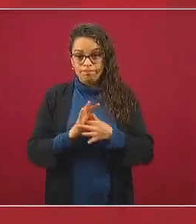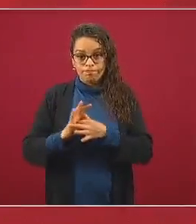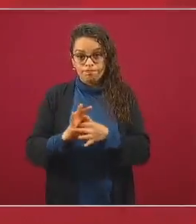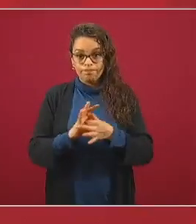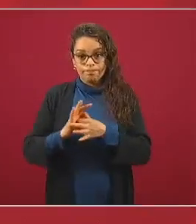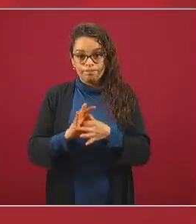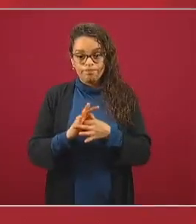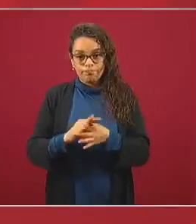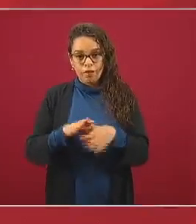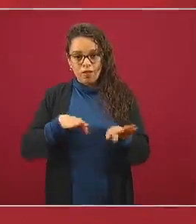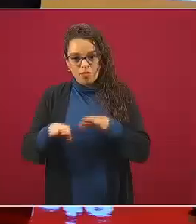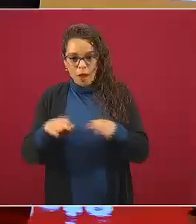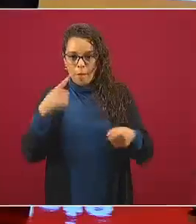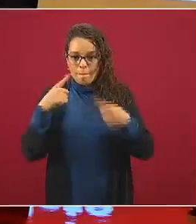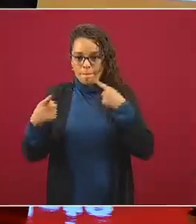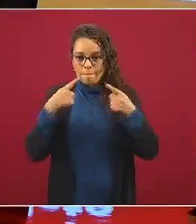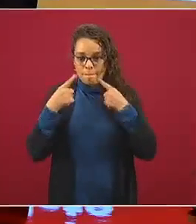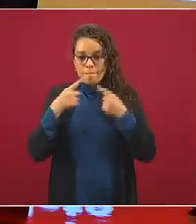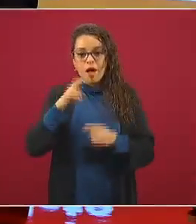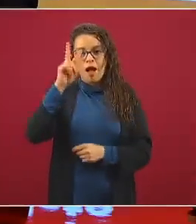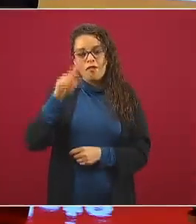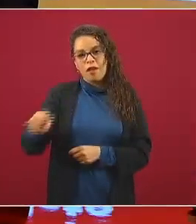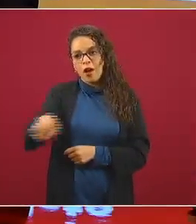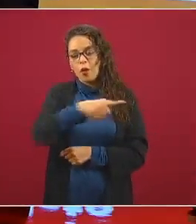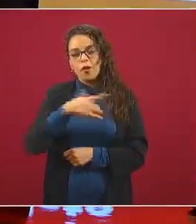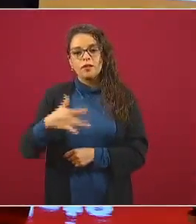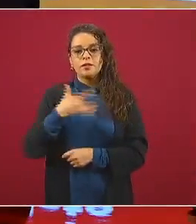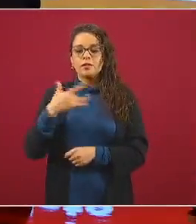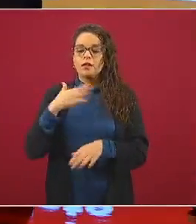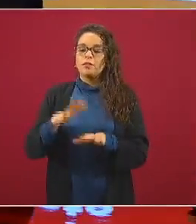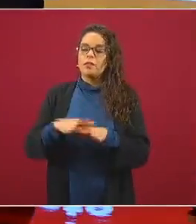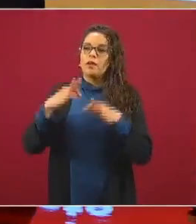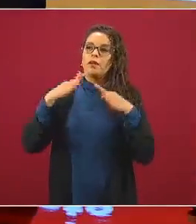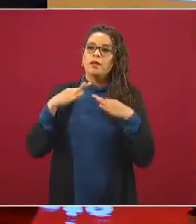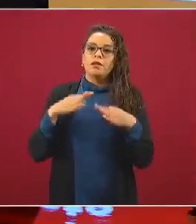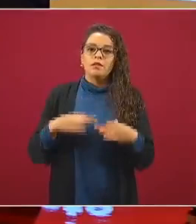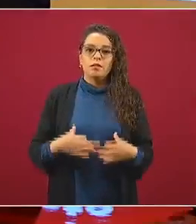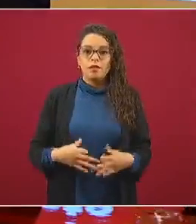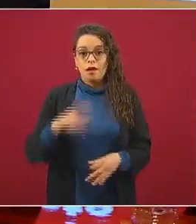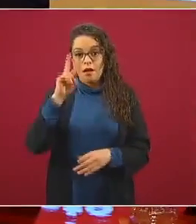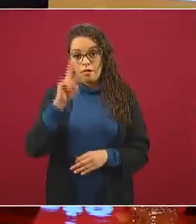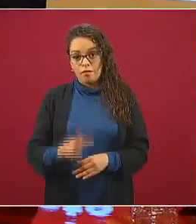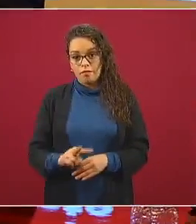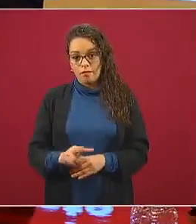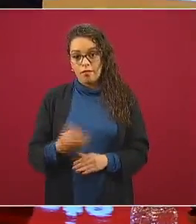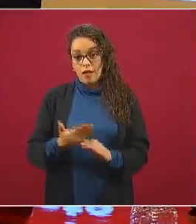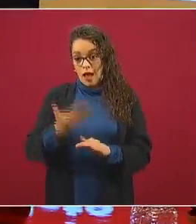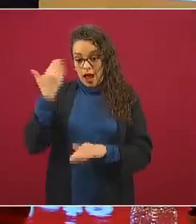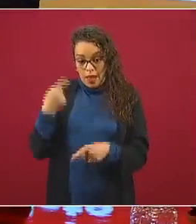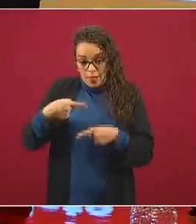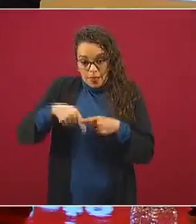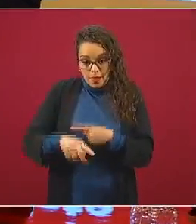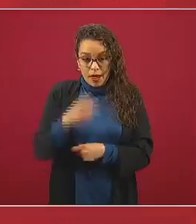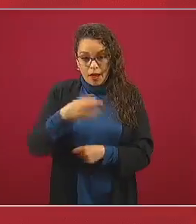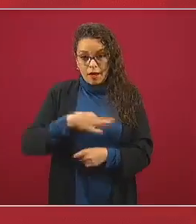mucha tranquilidad, insisto, al inicio de la epidemia, de poder tomar acciones de salud